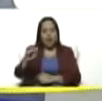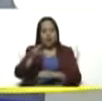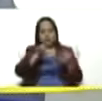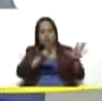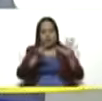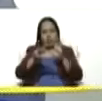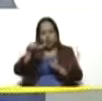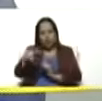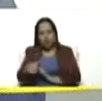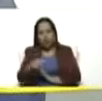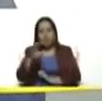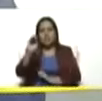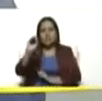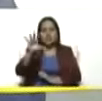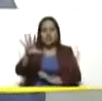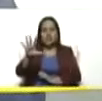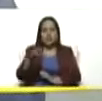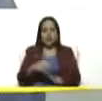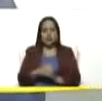88.05, ¿correcto?